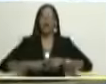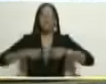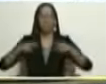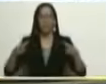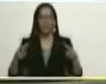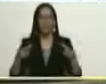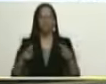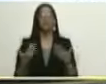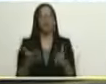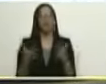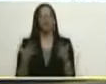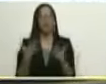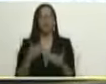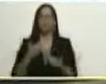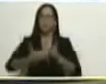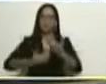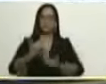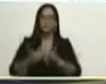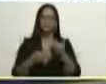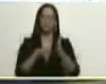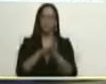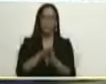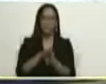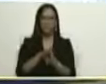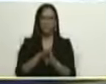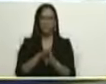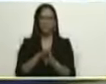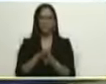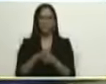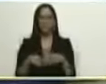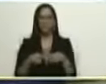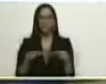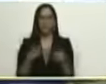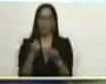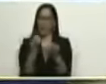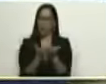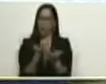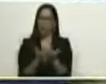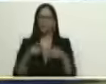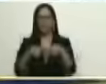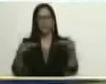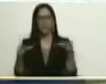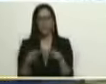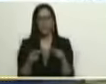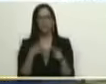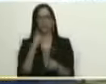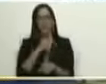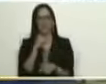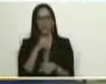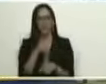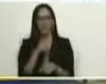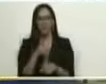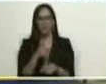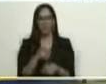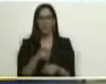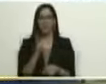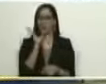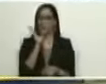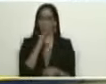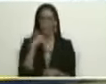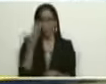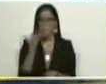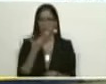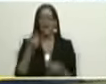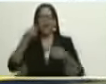que ha logrado dar pasos fundamentales en el campo económico, en el campo político, y sin lugar a duda, así